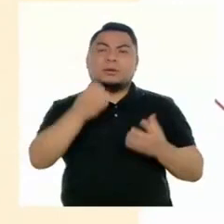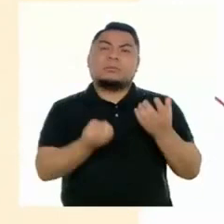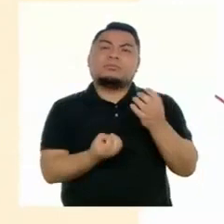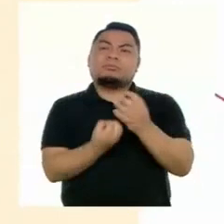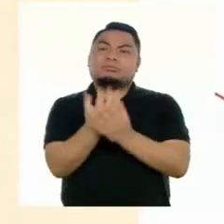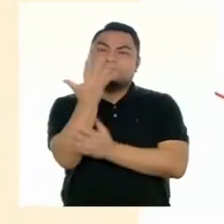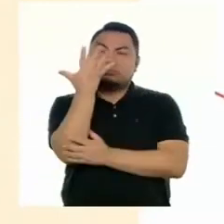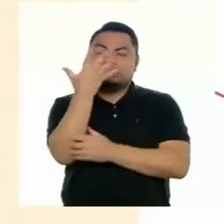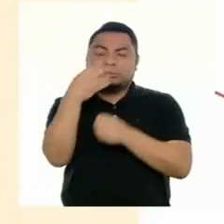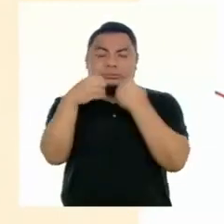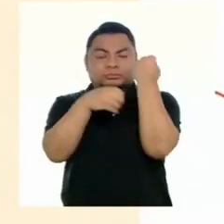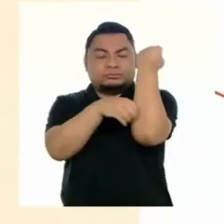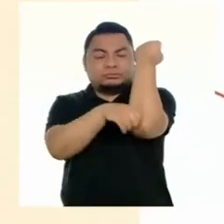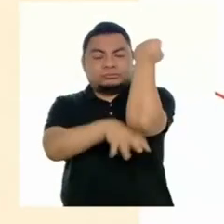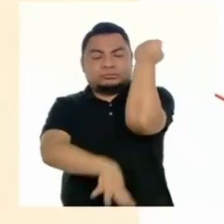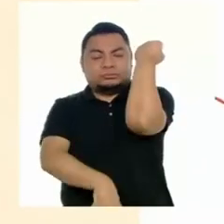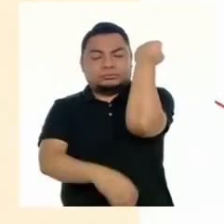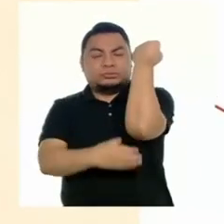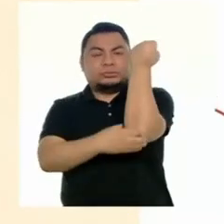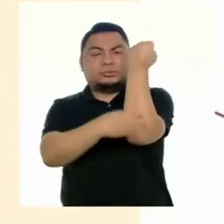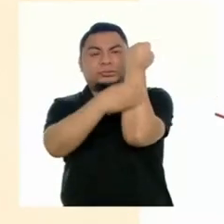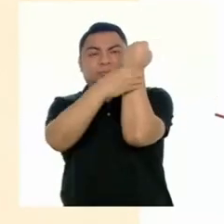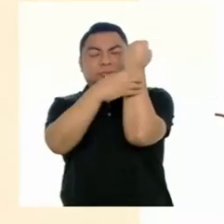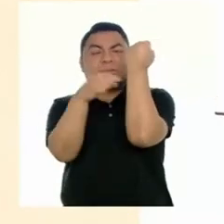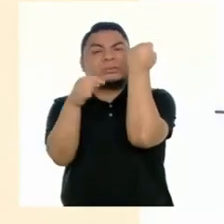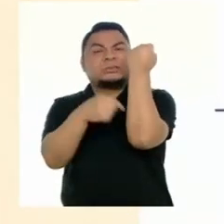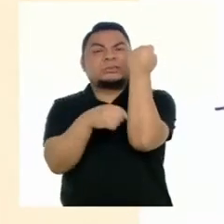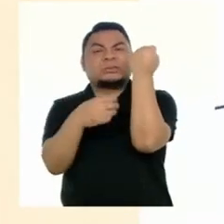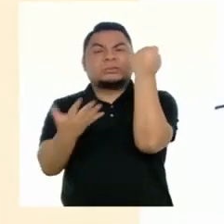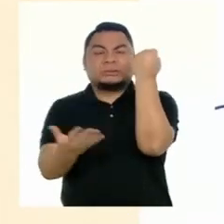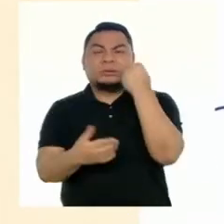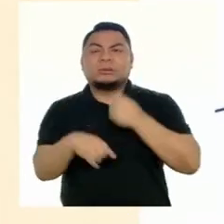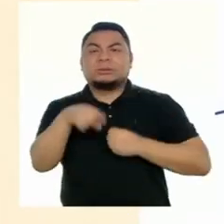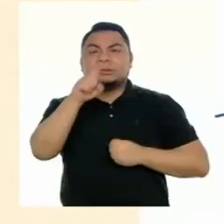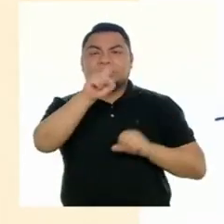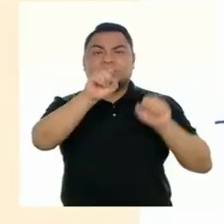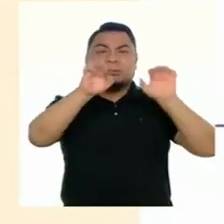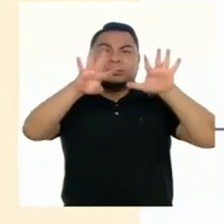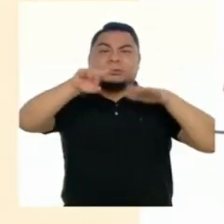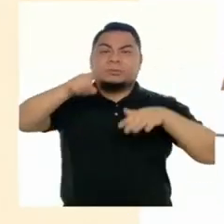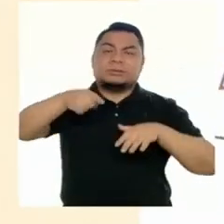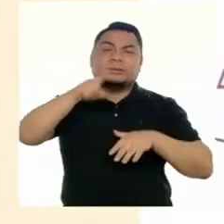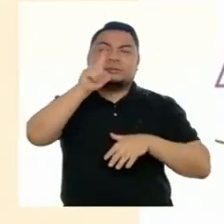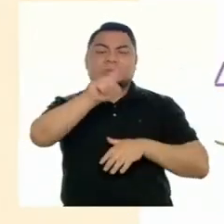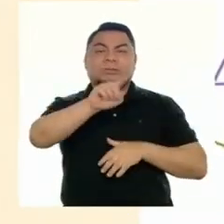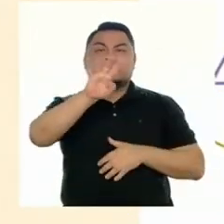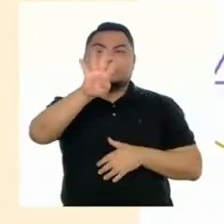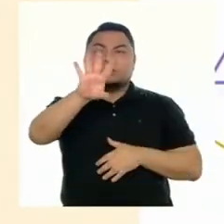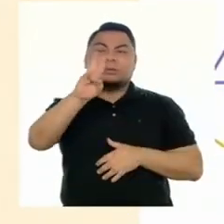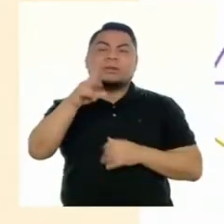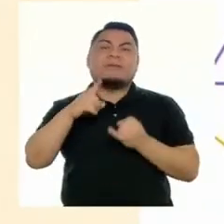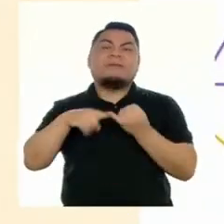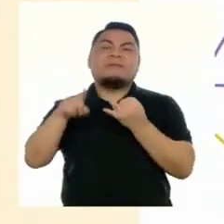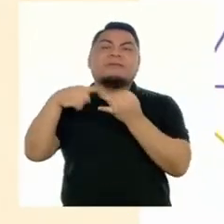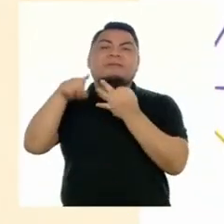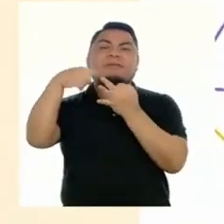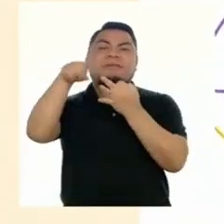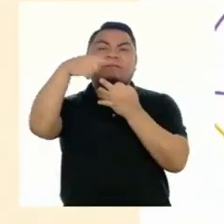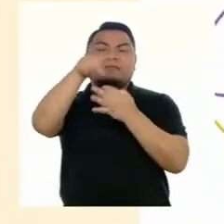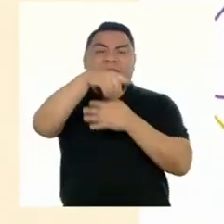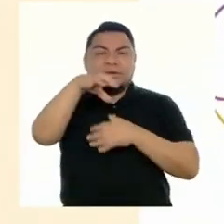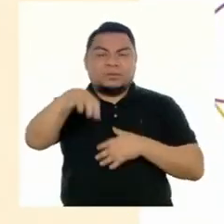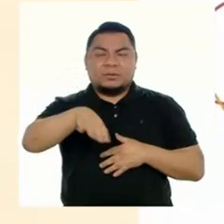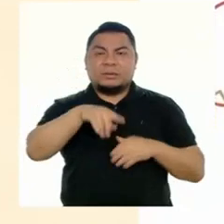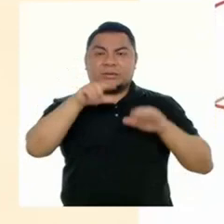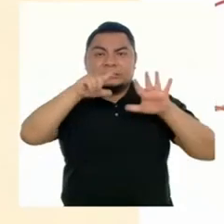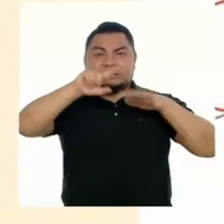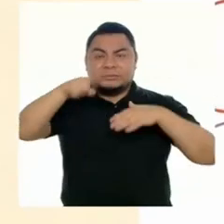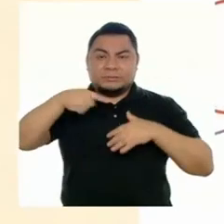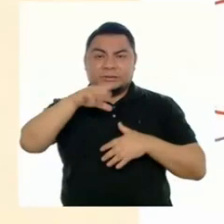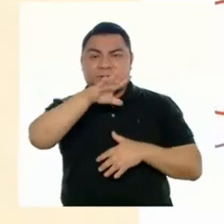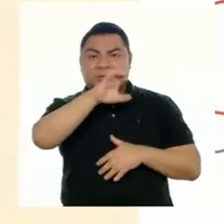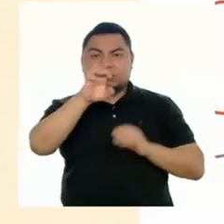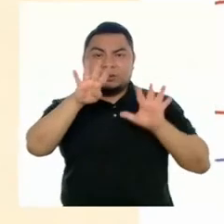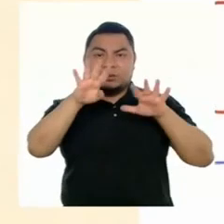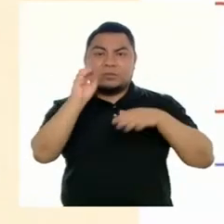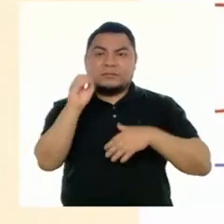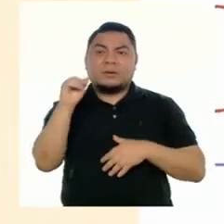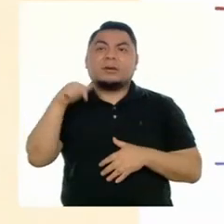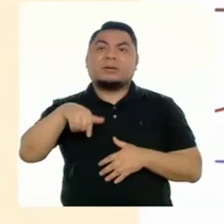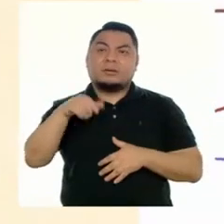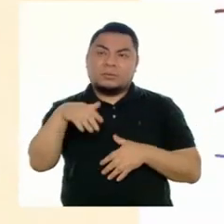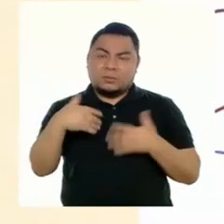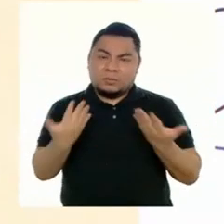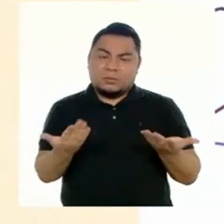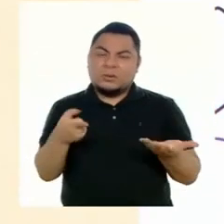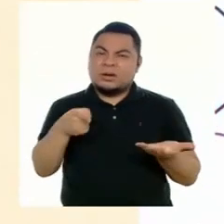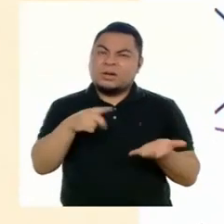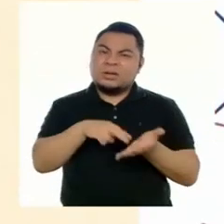con raíz, tallo y hojas, está constituida por 19.147 especies, de las cuales 7.590 son